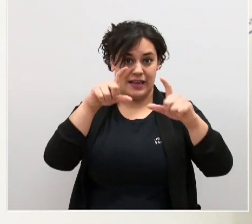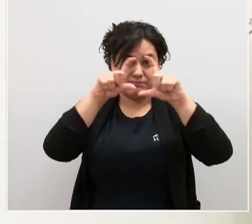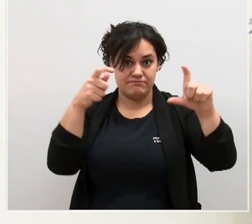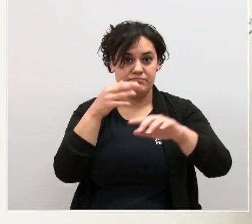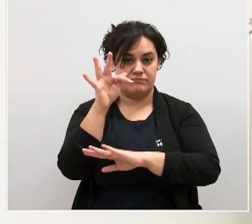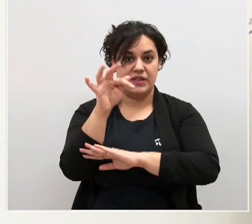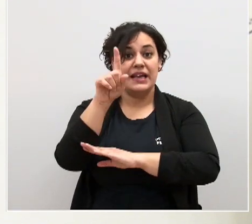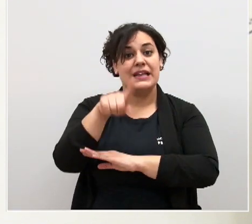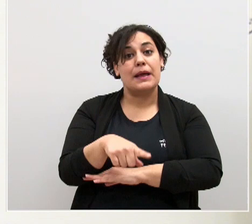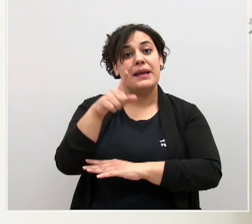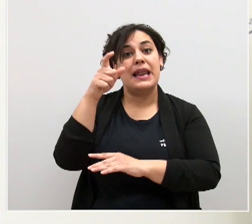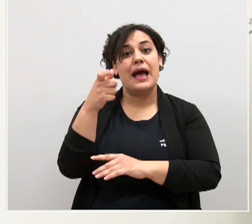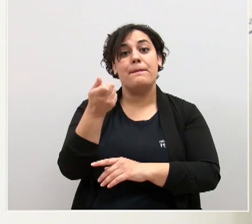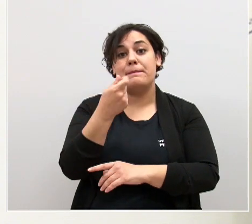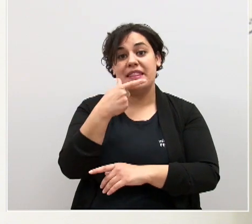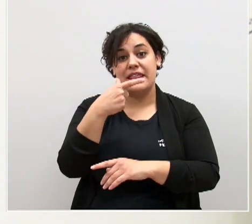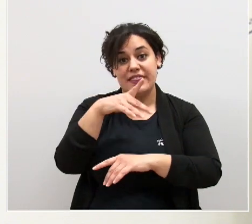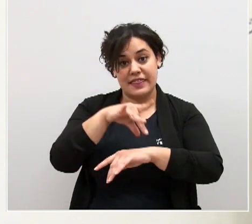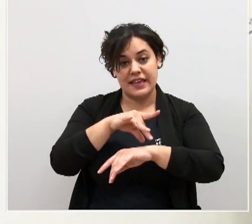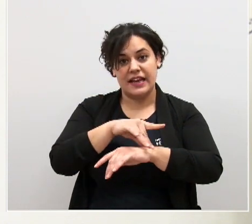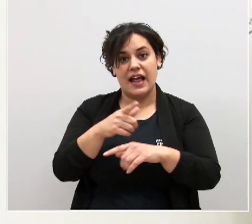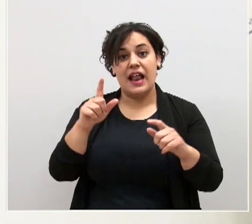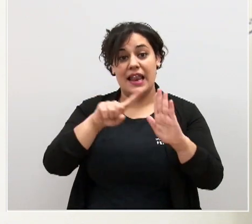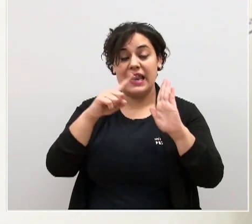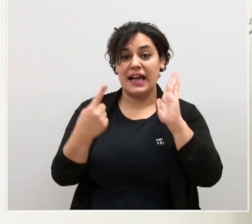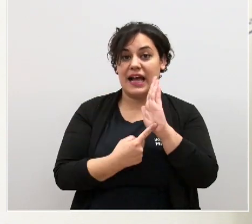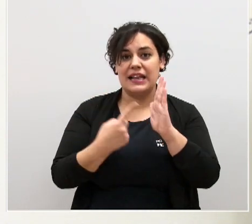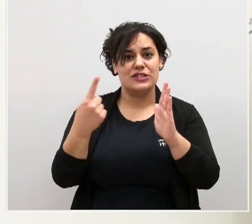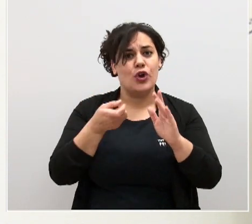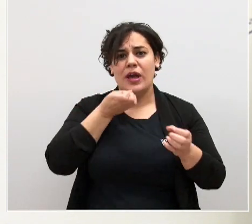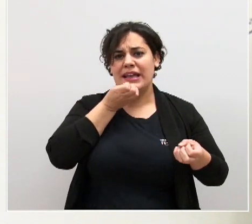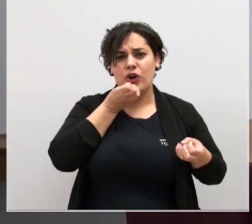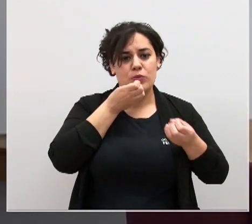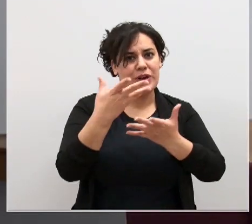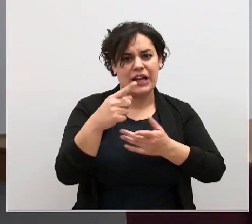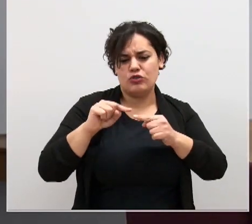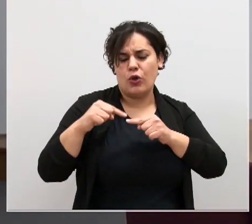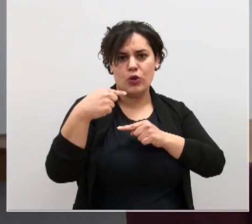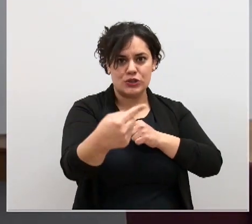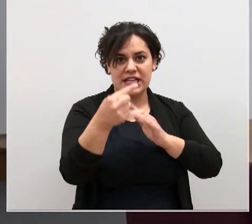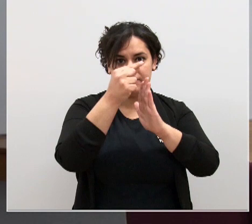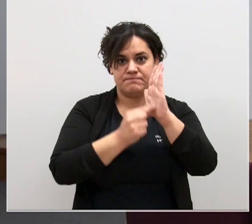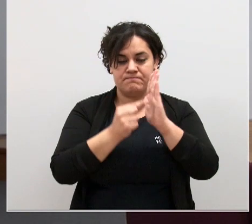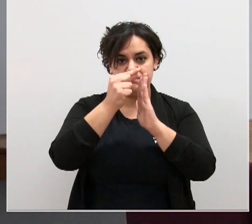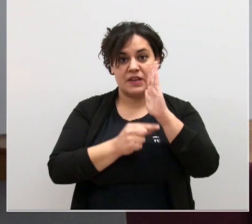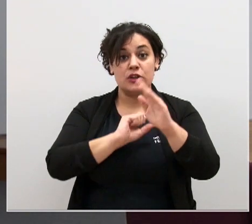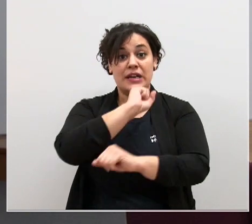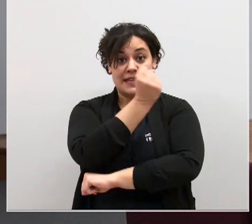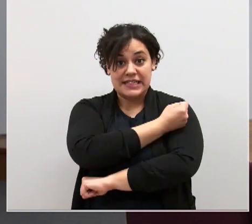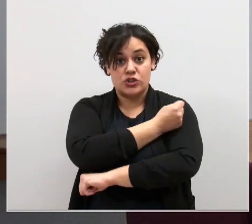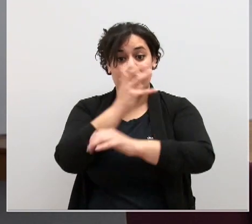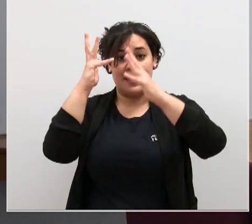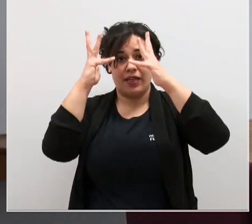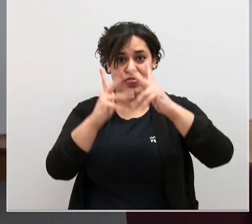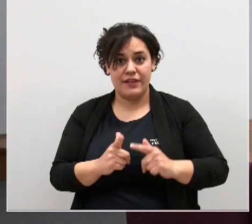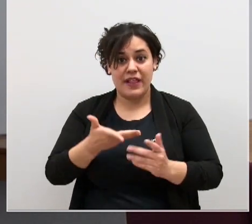medicina legal y los hospitales públicos y privados que comunican diariamente los éxitos. Nuestro registro de fallecimientos por